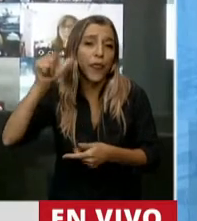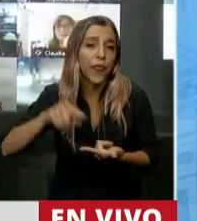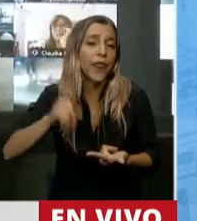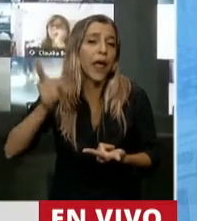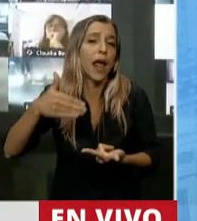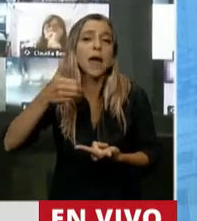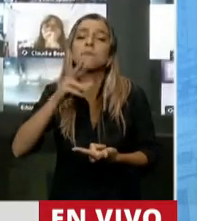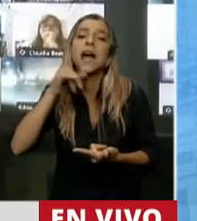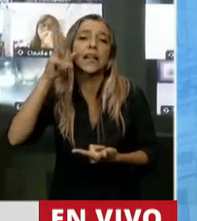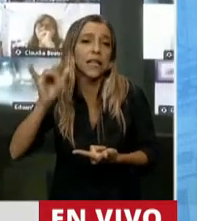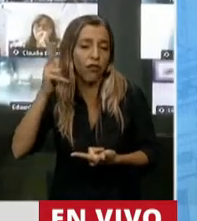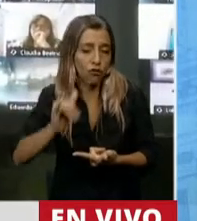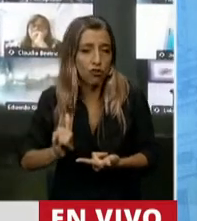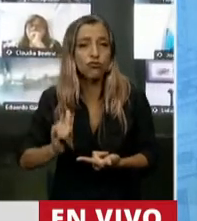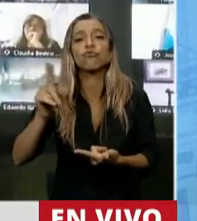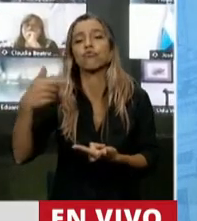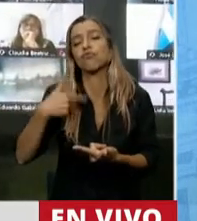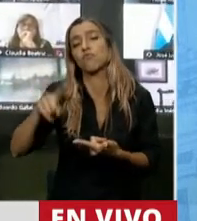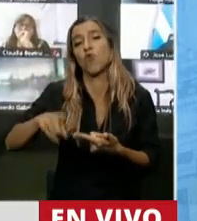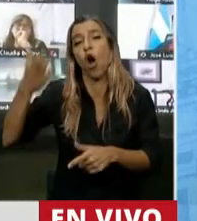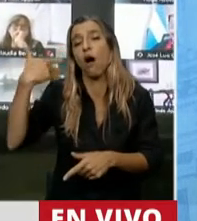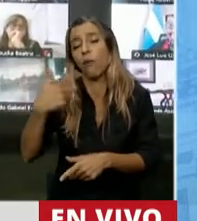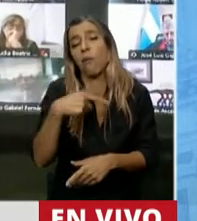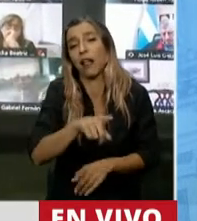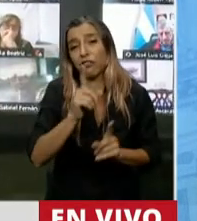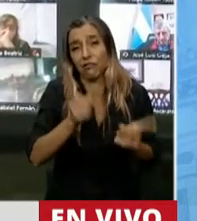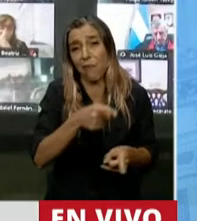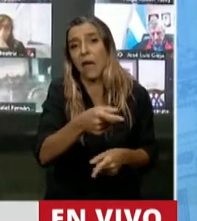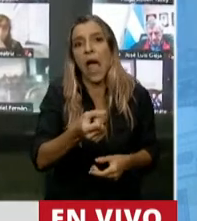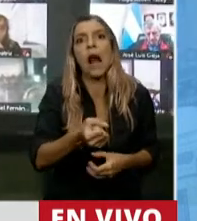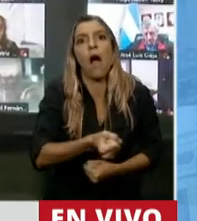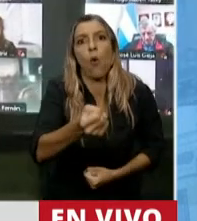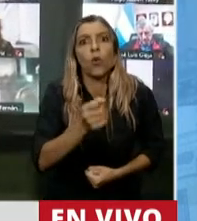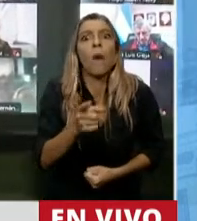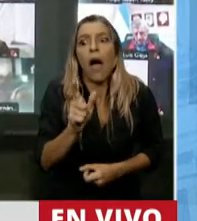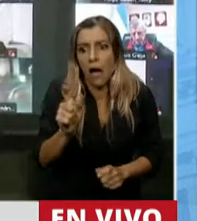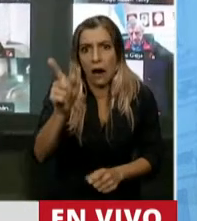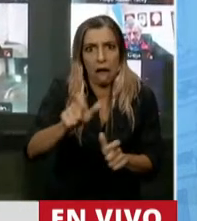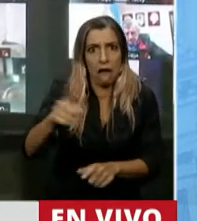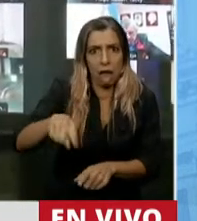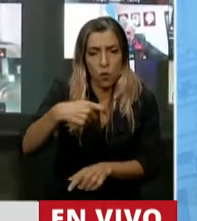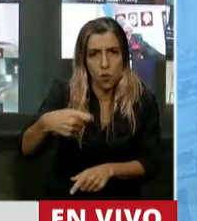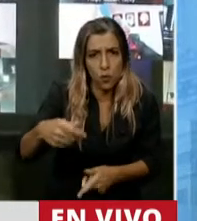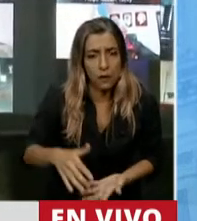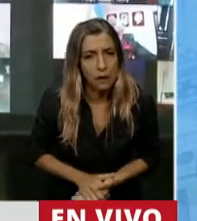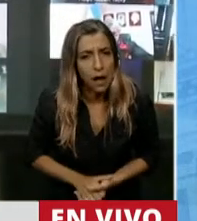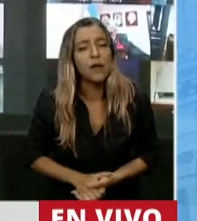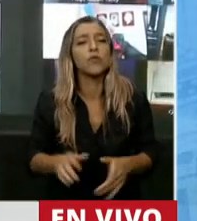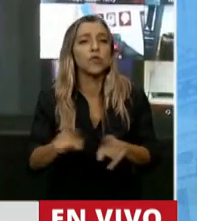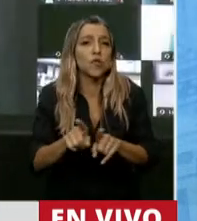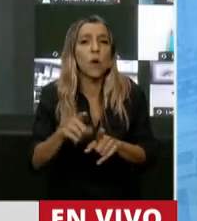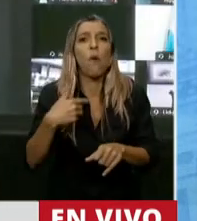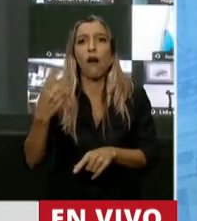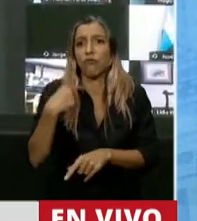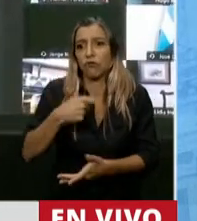los remedios y ajustaban las jubilaciones a nuestros abuelos. Son los mismos que tomaron un bono a 100 años, pagando las tasas de interés más